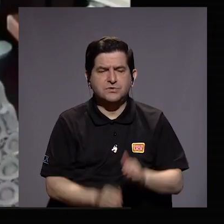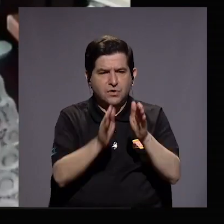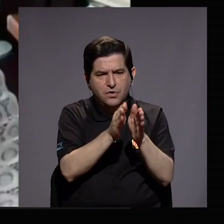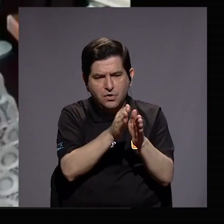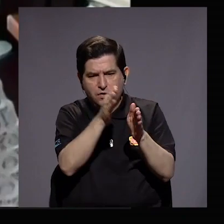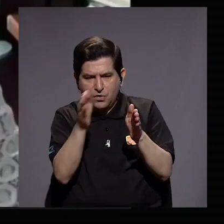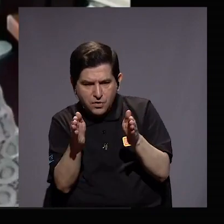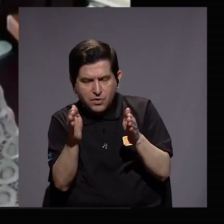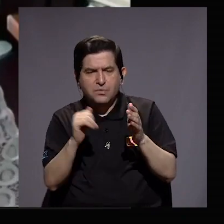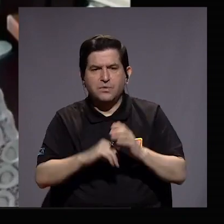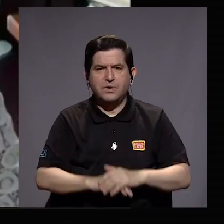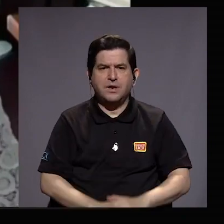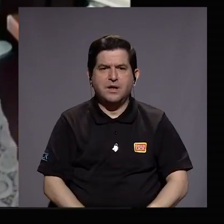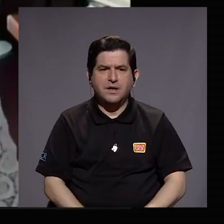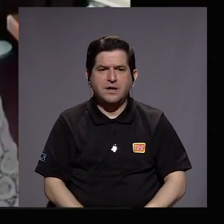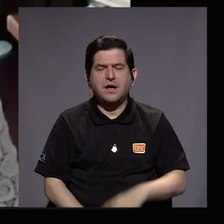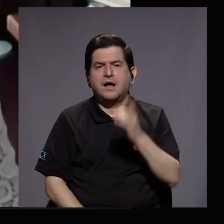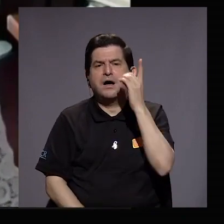un lado